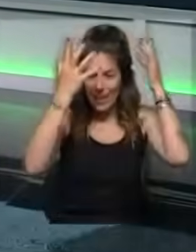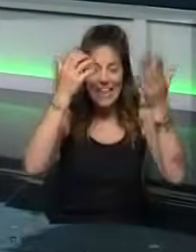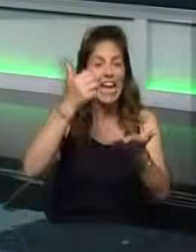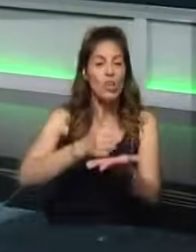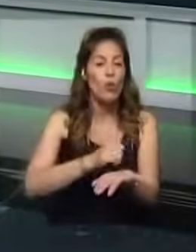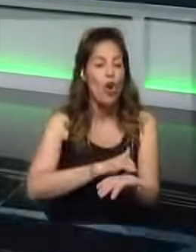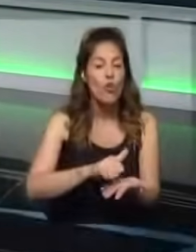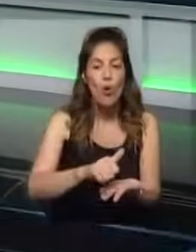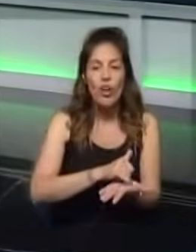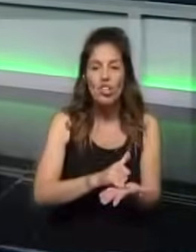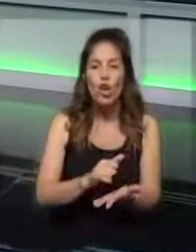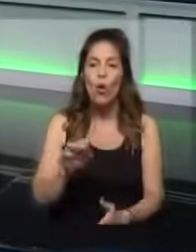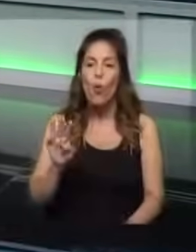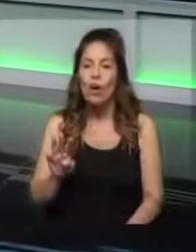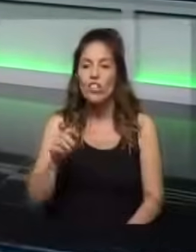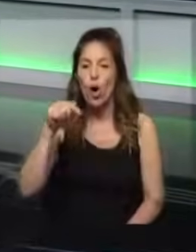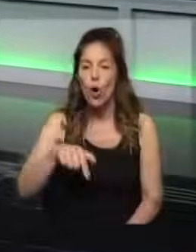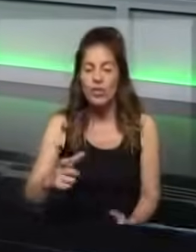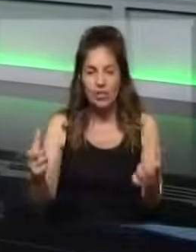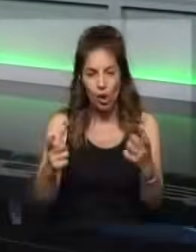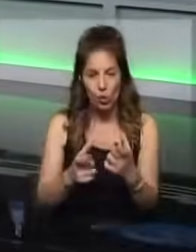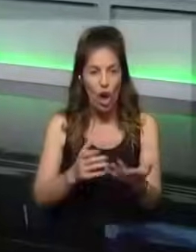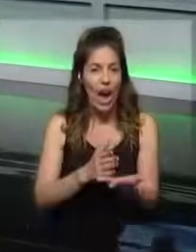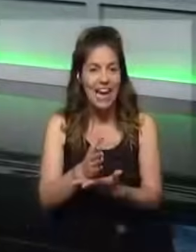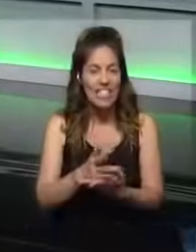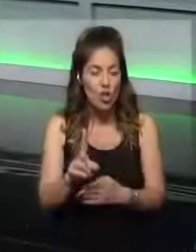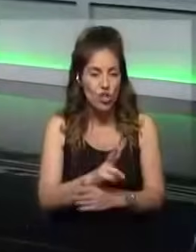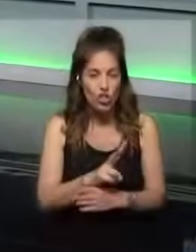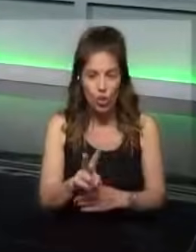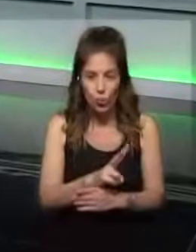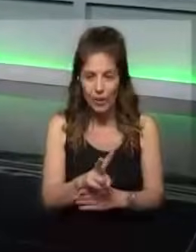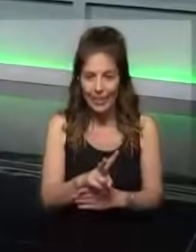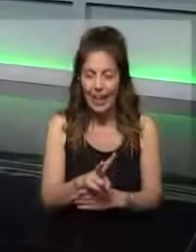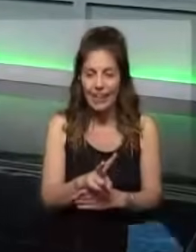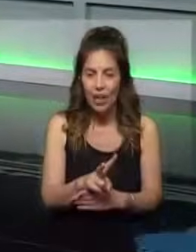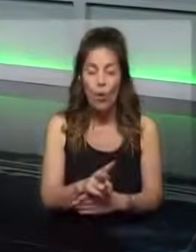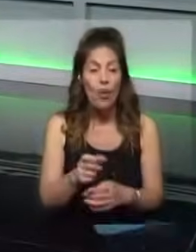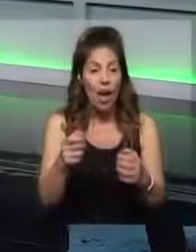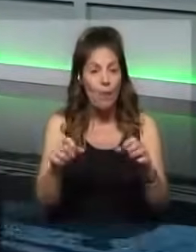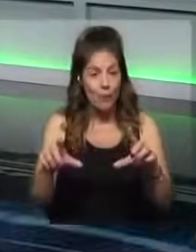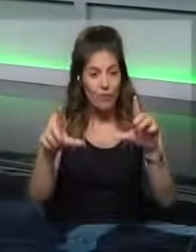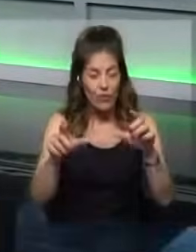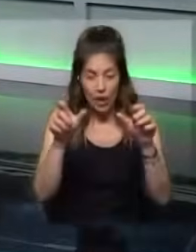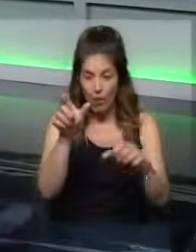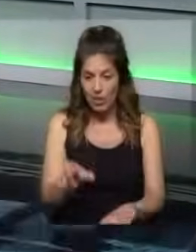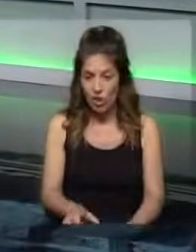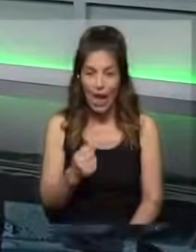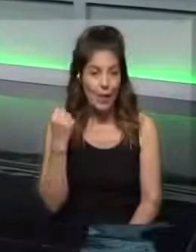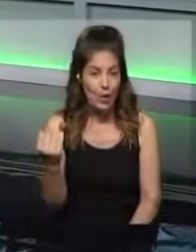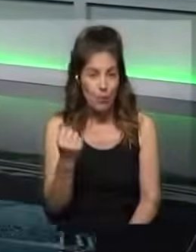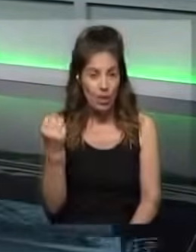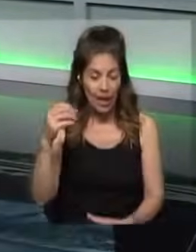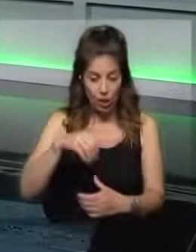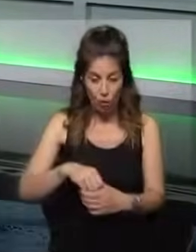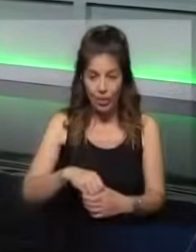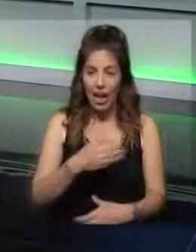Nueva York y en Washington donde hoy se reunió con el asesor de seguridad Jake salivan una figura importante dentro del gobierno de Estados Unidos